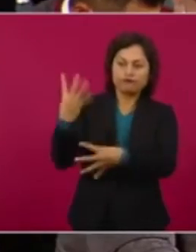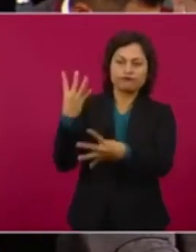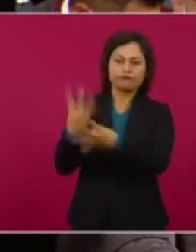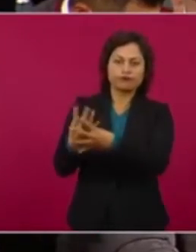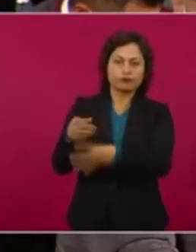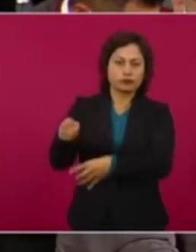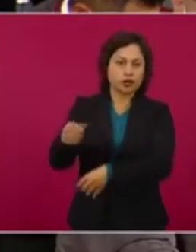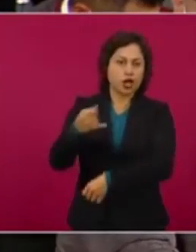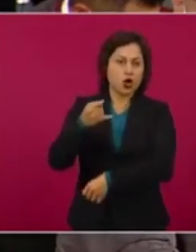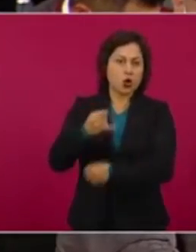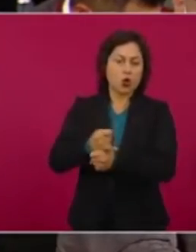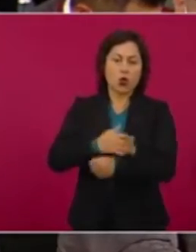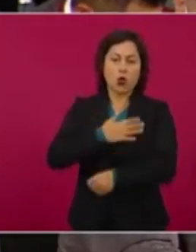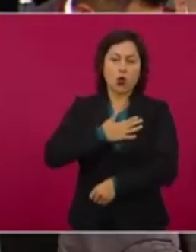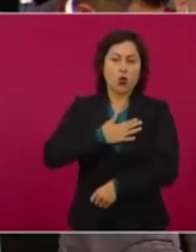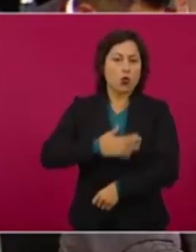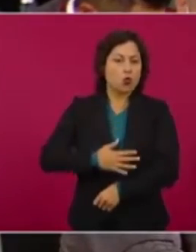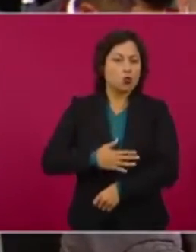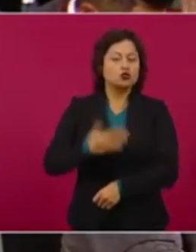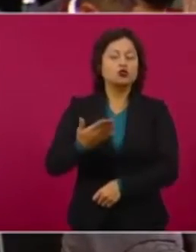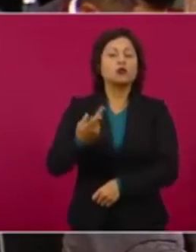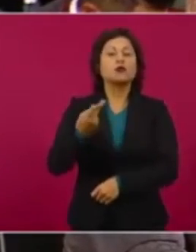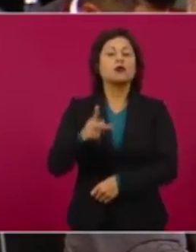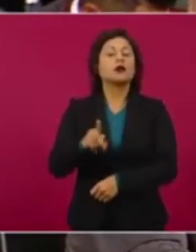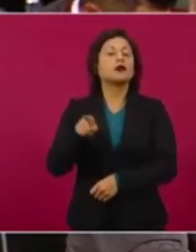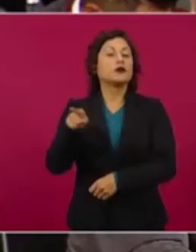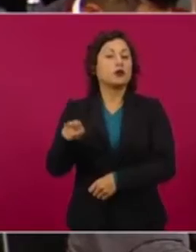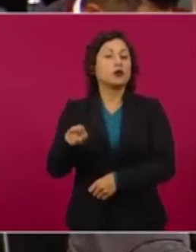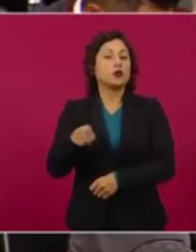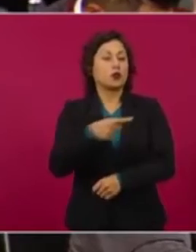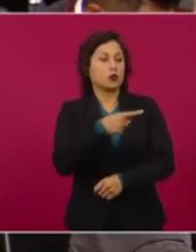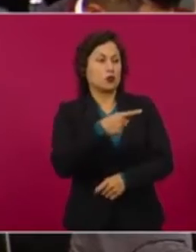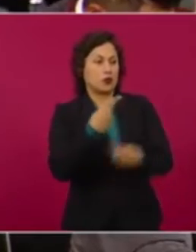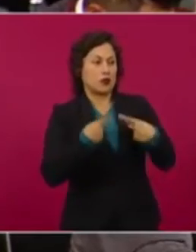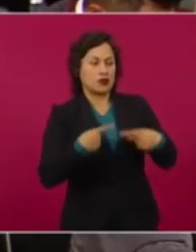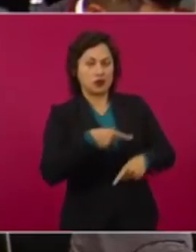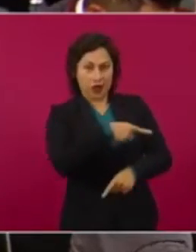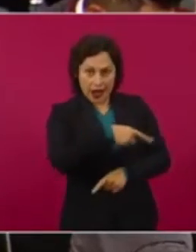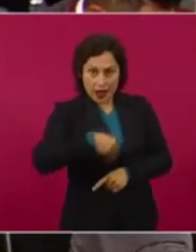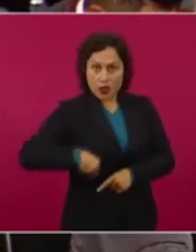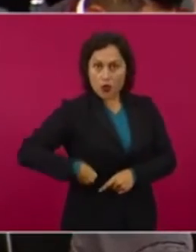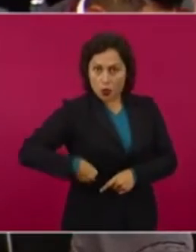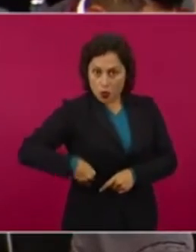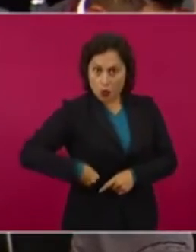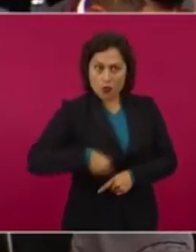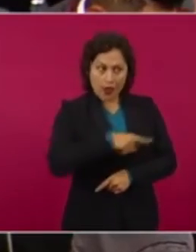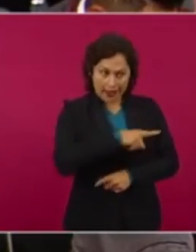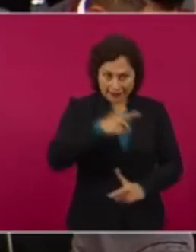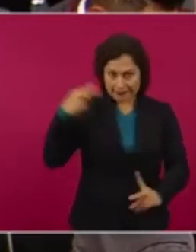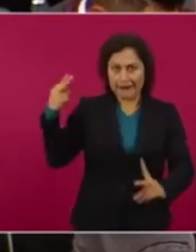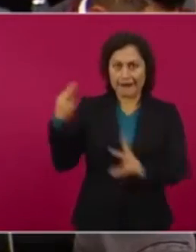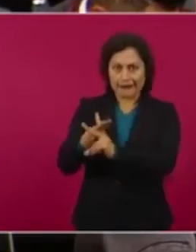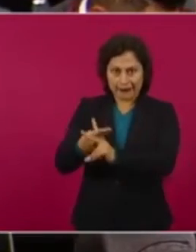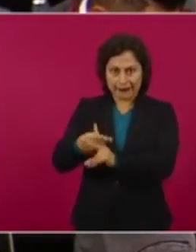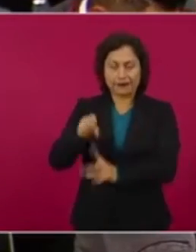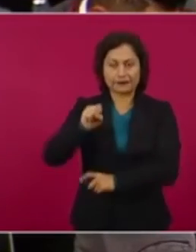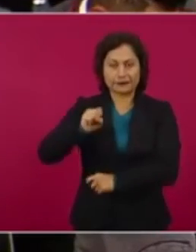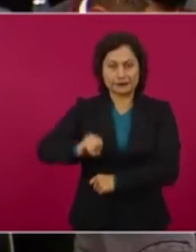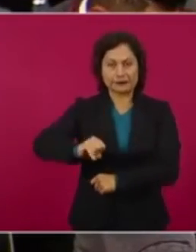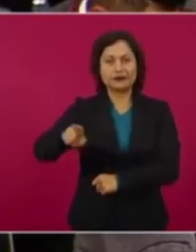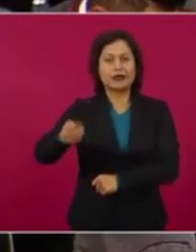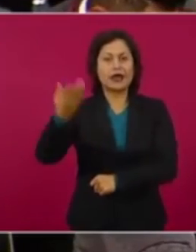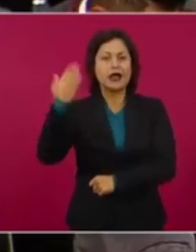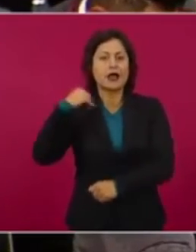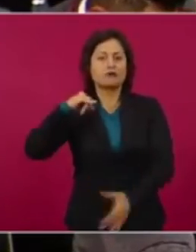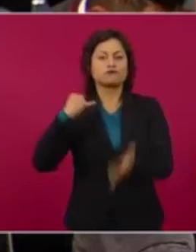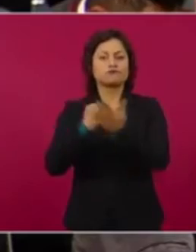lado feminicidas, un feminicida está libre, que ya había sido sentenciado y que no es el primer